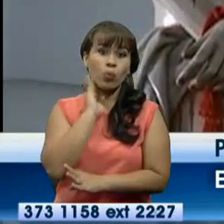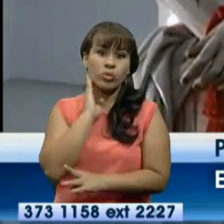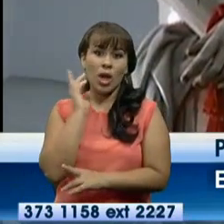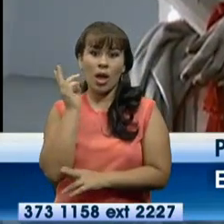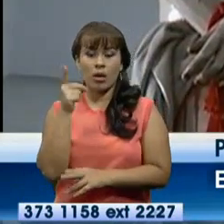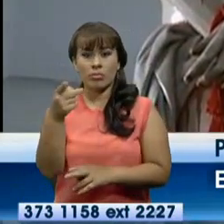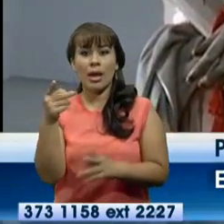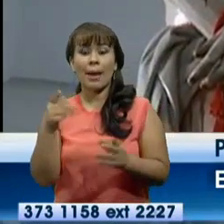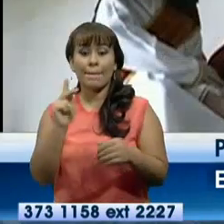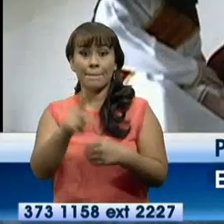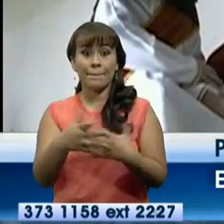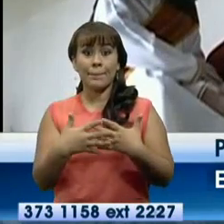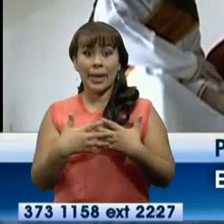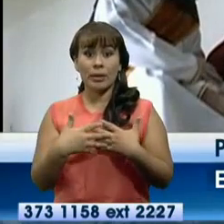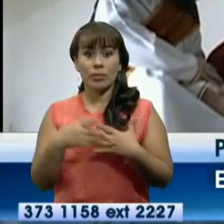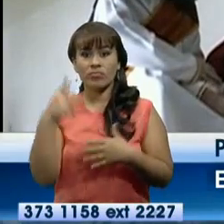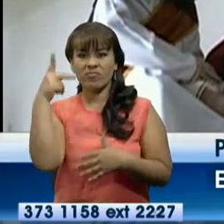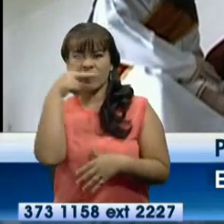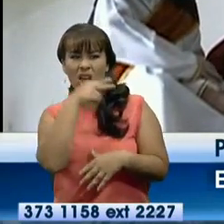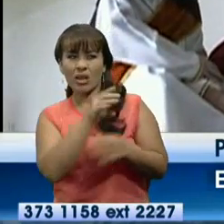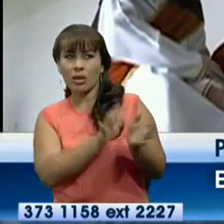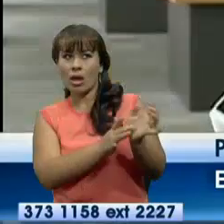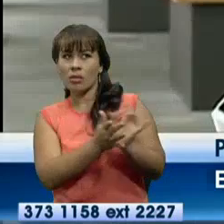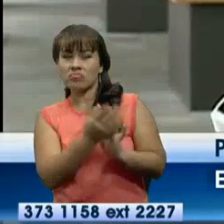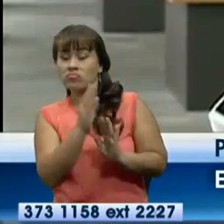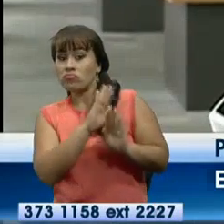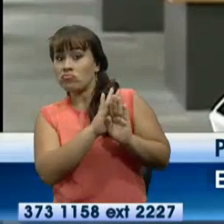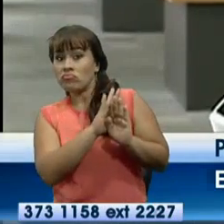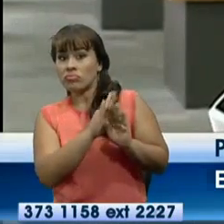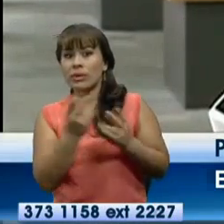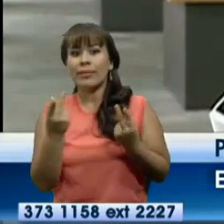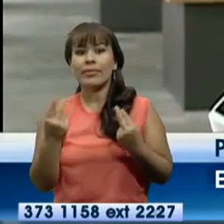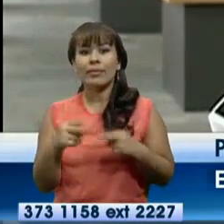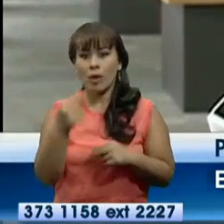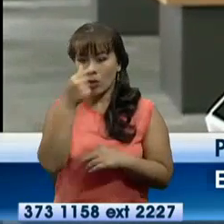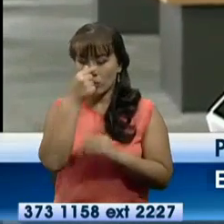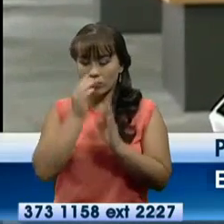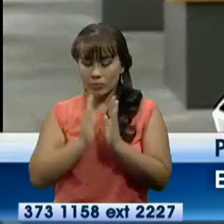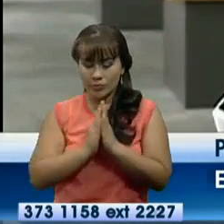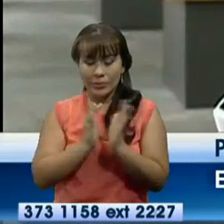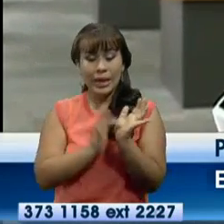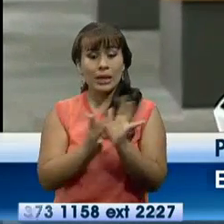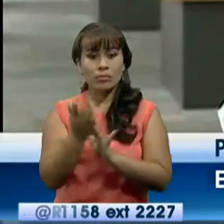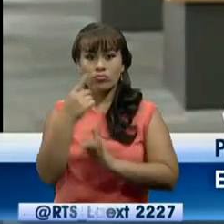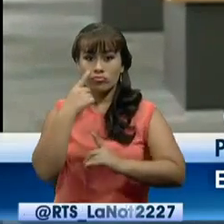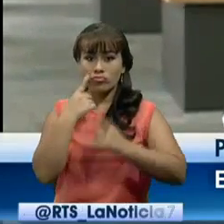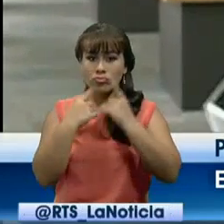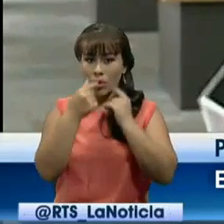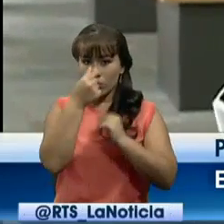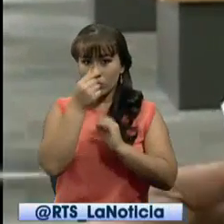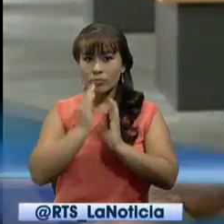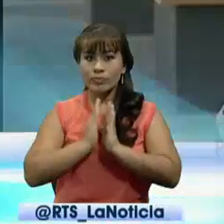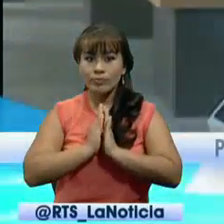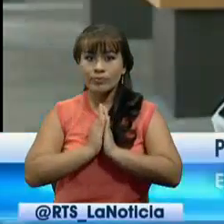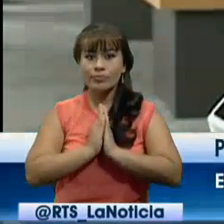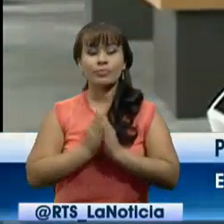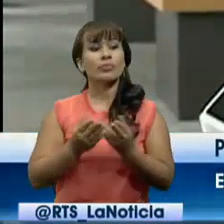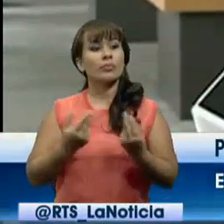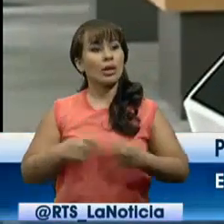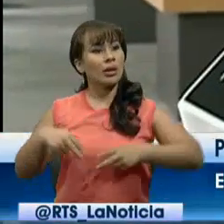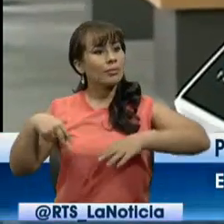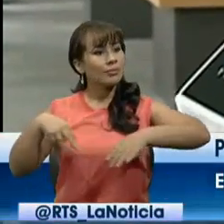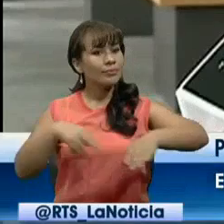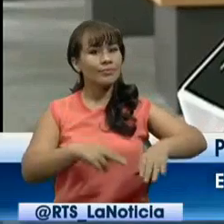de Pedro y la oración en el huerto. Vamos a poder aquí encontrar los personajes de la procesión, como